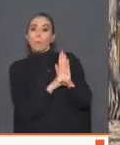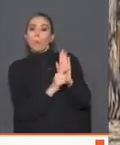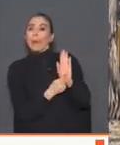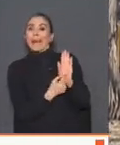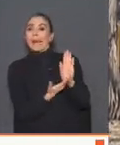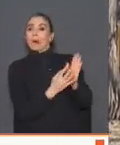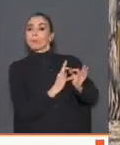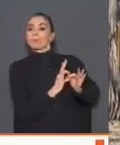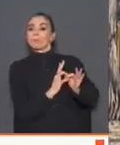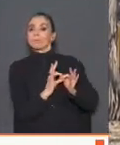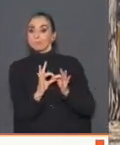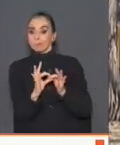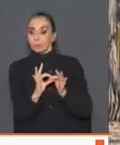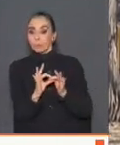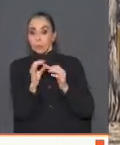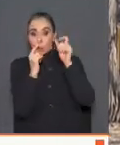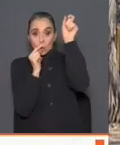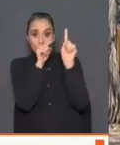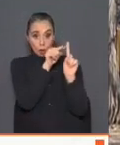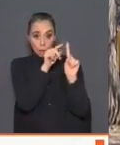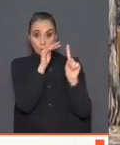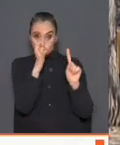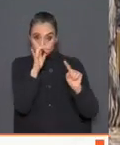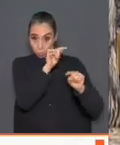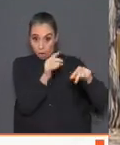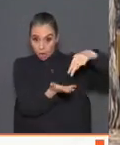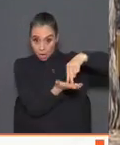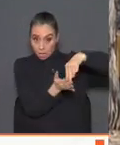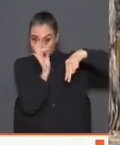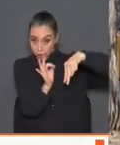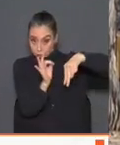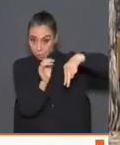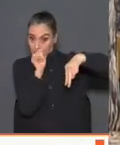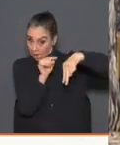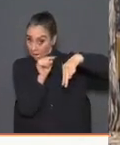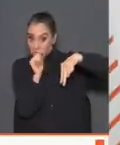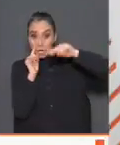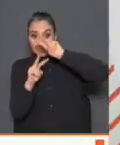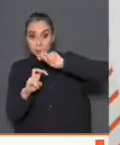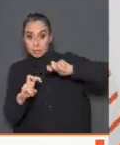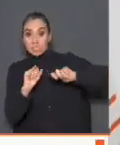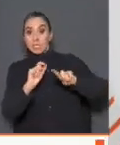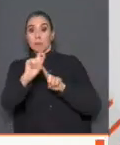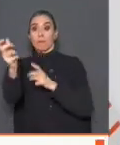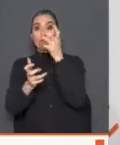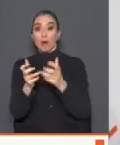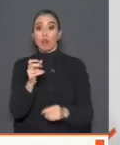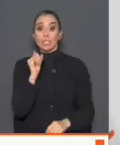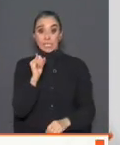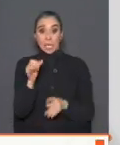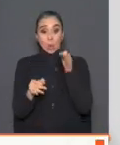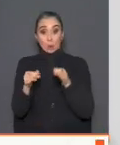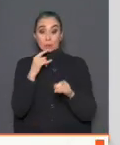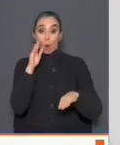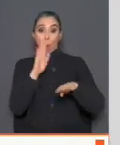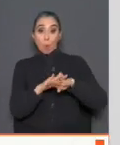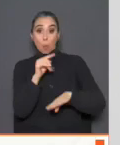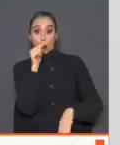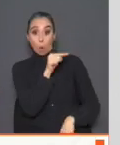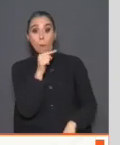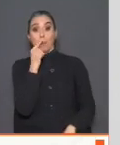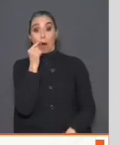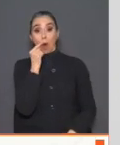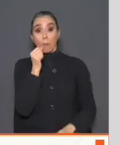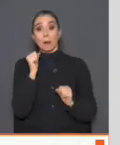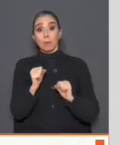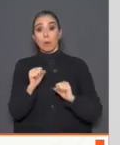poder posicionar a esta persona y establecer fehacientemente que él es el autor de este incendio. De ser encontrado culpable, Luis Antonio Sorondo arriesga